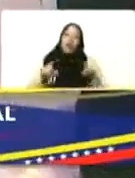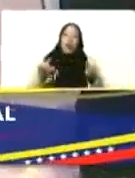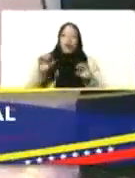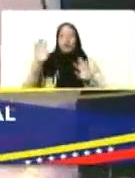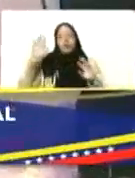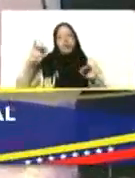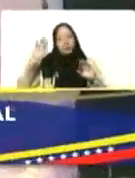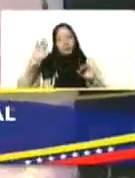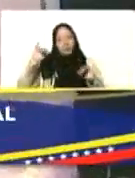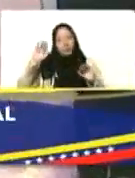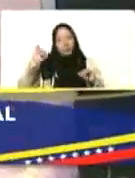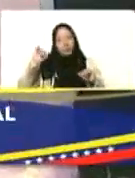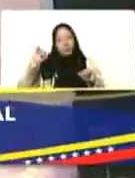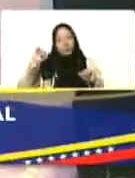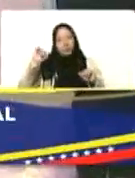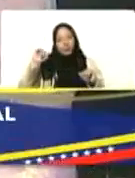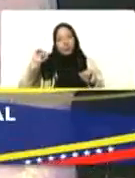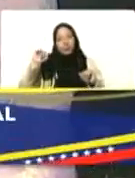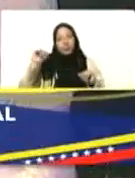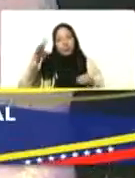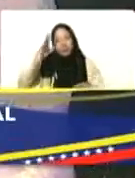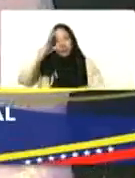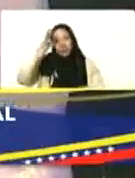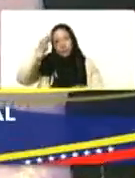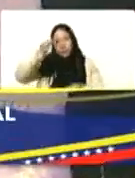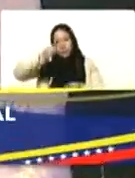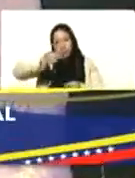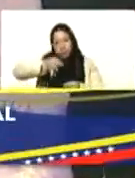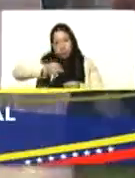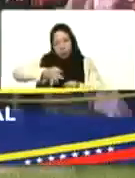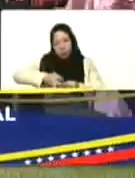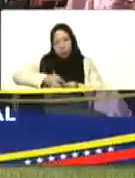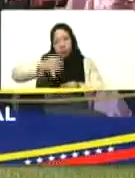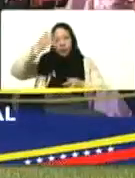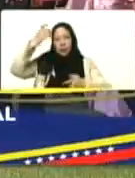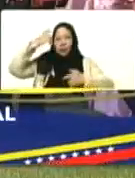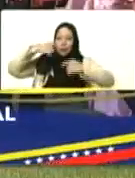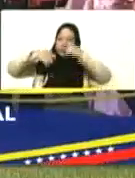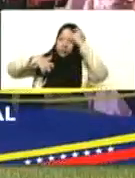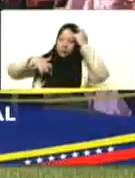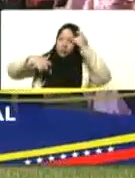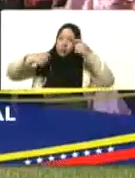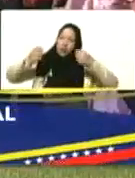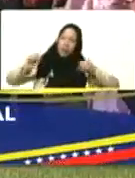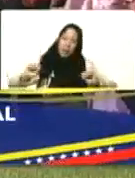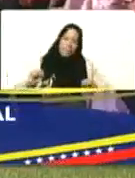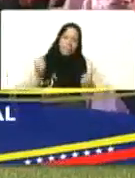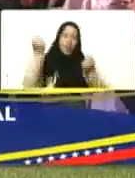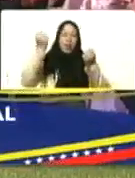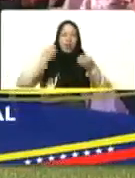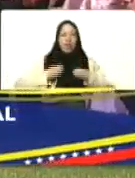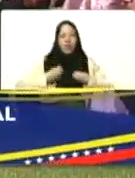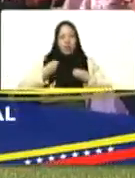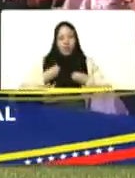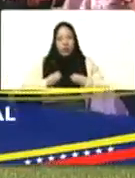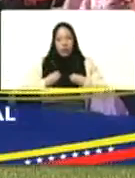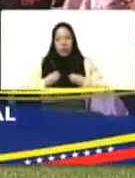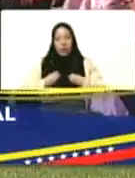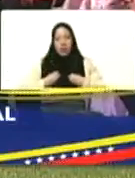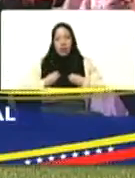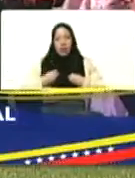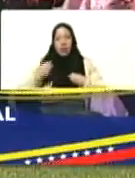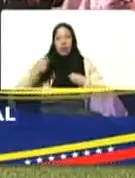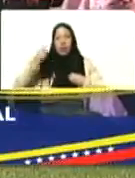despido con la fe que Chávez dijo: algún día